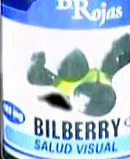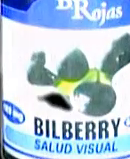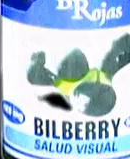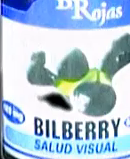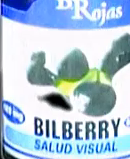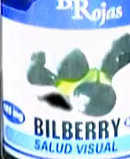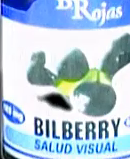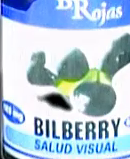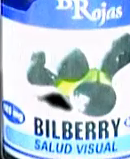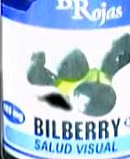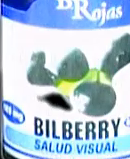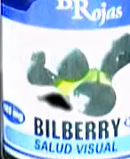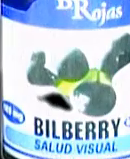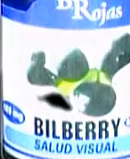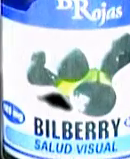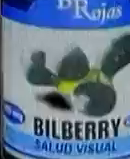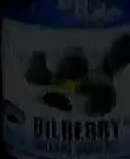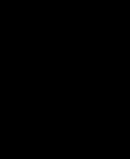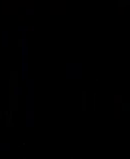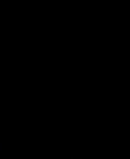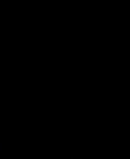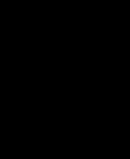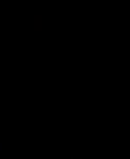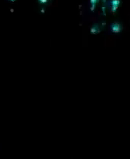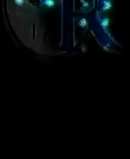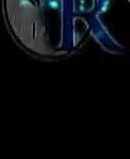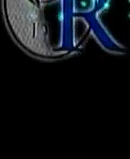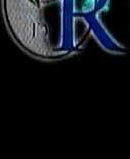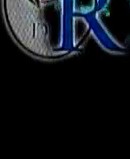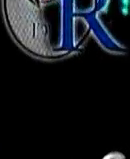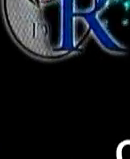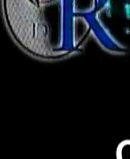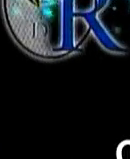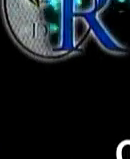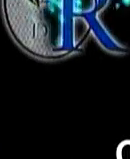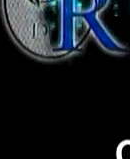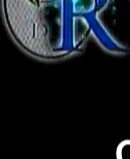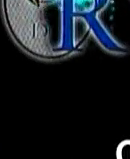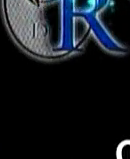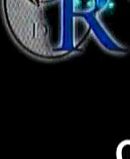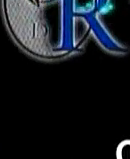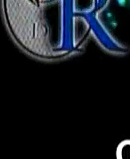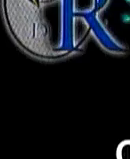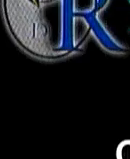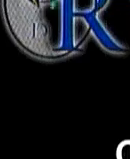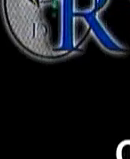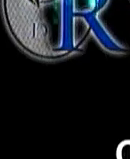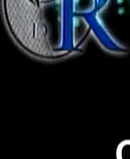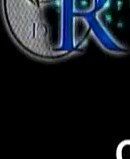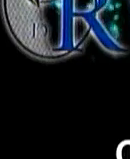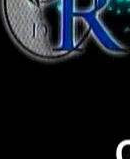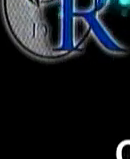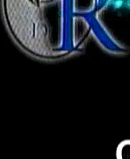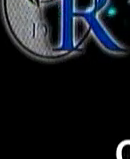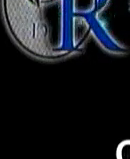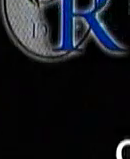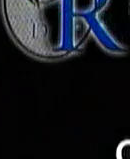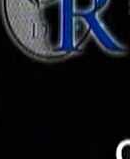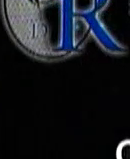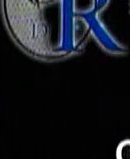gran Berry para el sistema urinario y gohi para estimular las defensas del organismo medicamentos Doctor Rojas certificado a la calidad